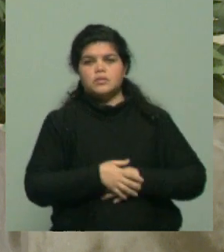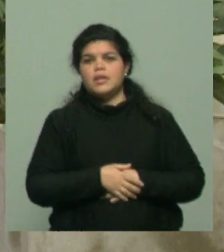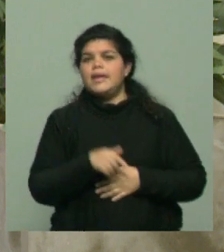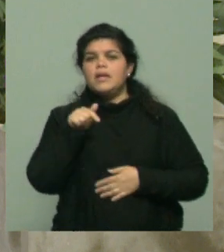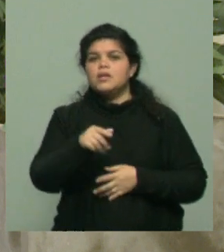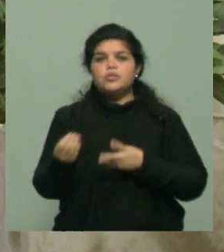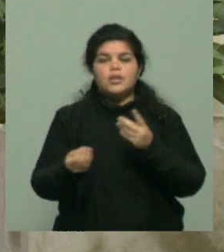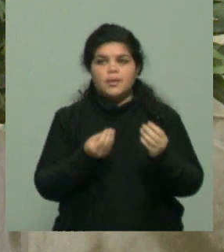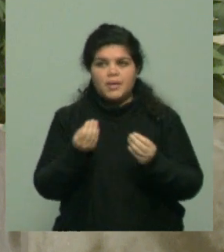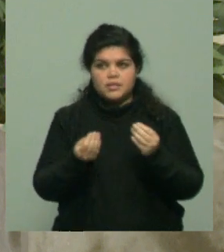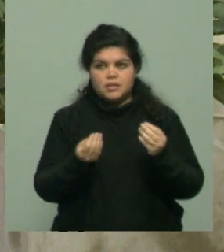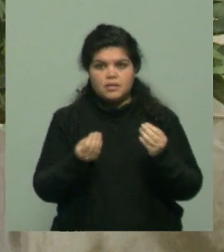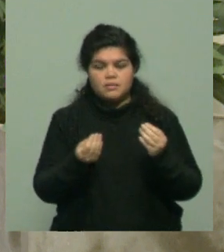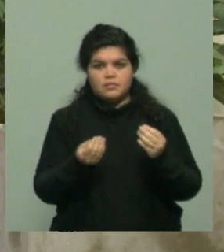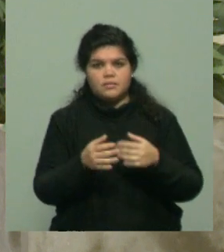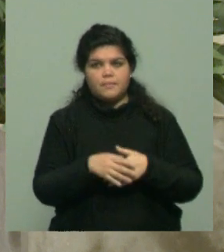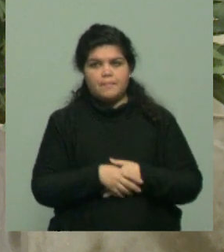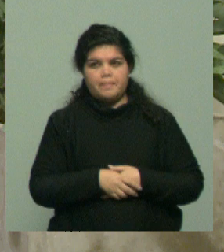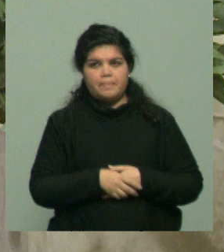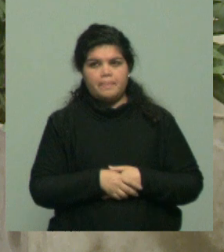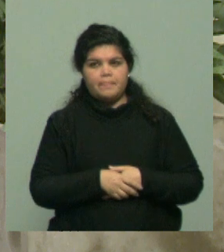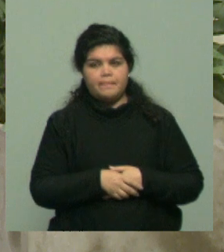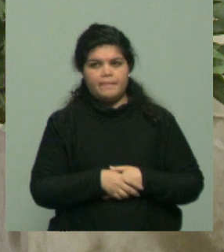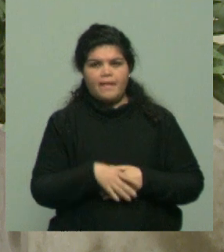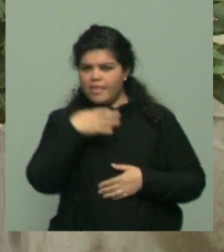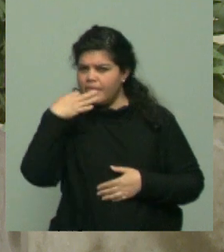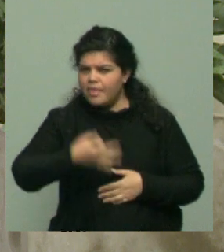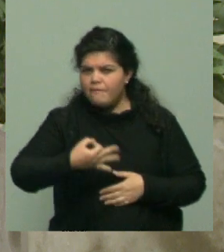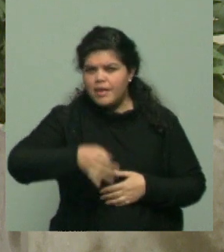de lo que se entendía, era parte de un mensaje, un